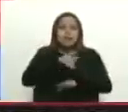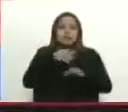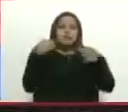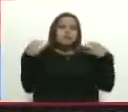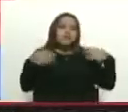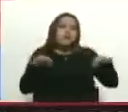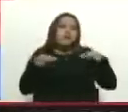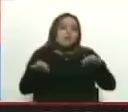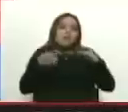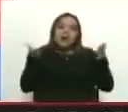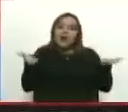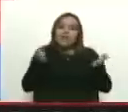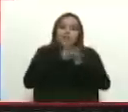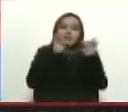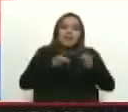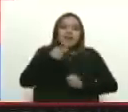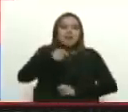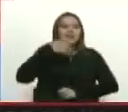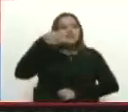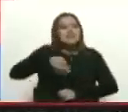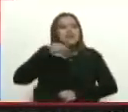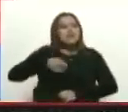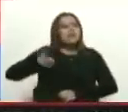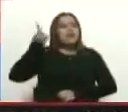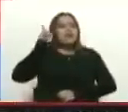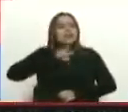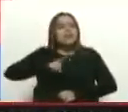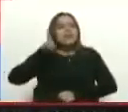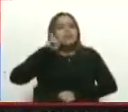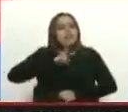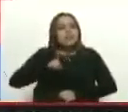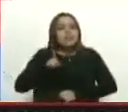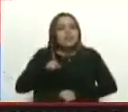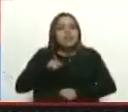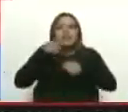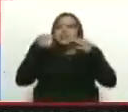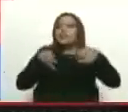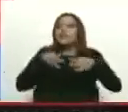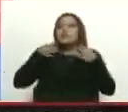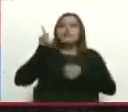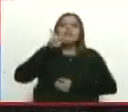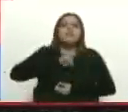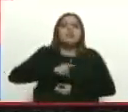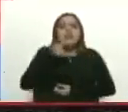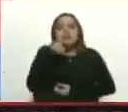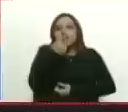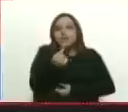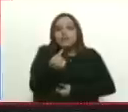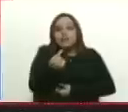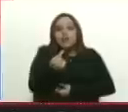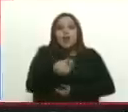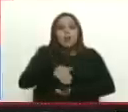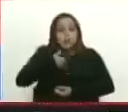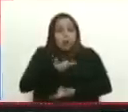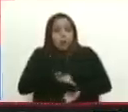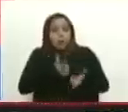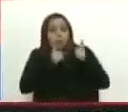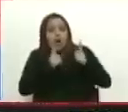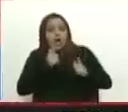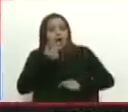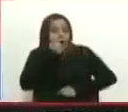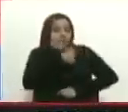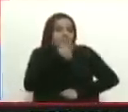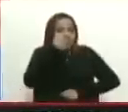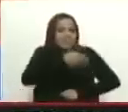naturaleza. Ellos mienten, cada vez que pueden mienten, ellos cada vez que pueden